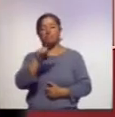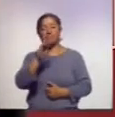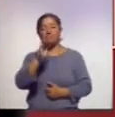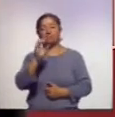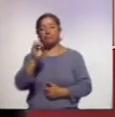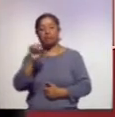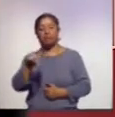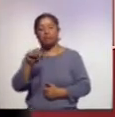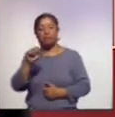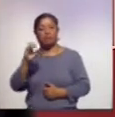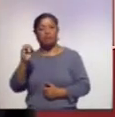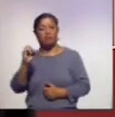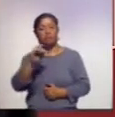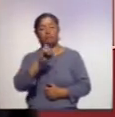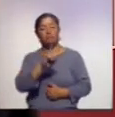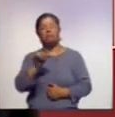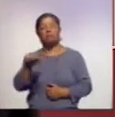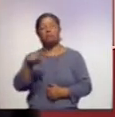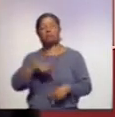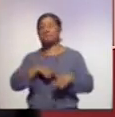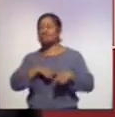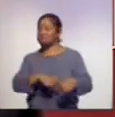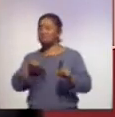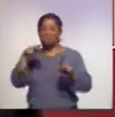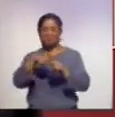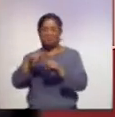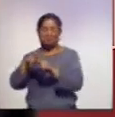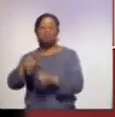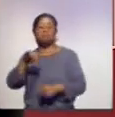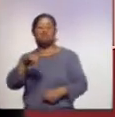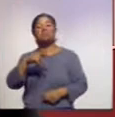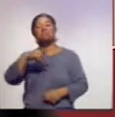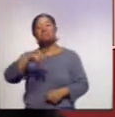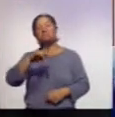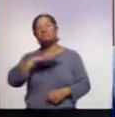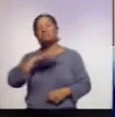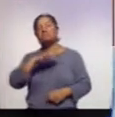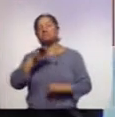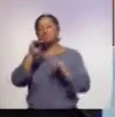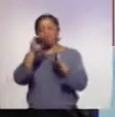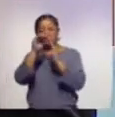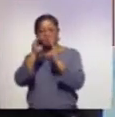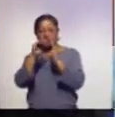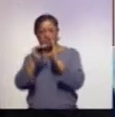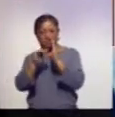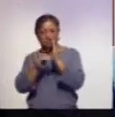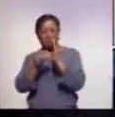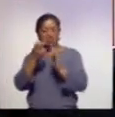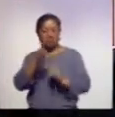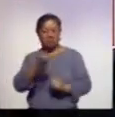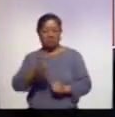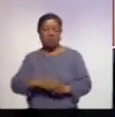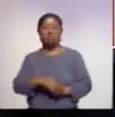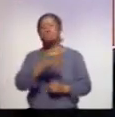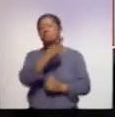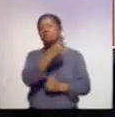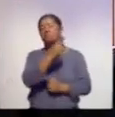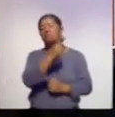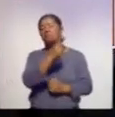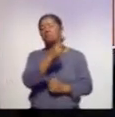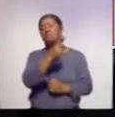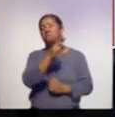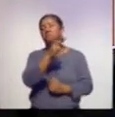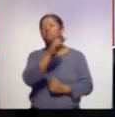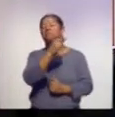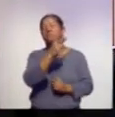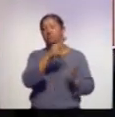que continúa el alto número de homicidios en el país, pero ya se registra un punto de inflexión y disminución en dicho delito de diciembre de 2018 a agosto